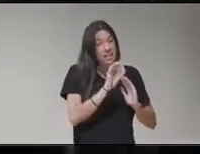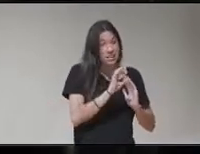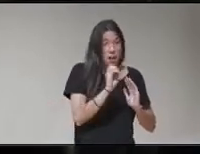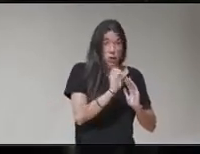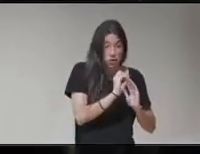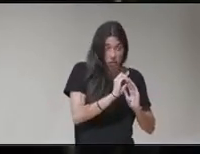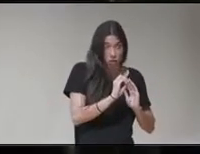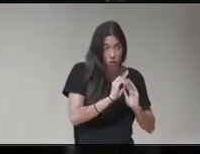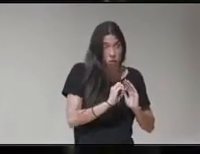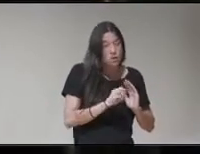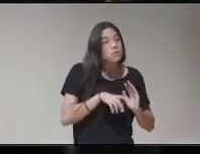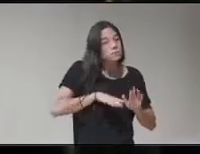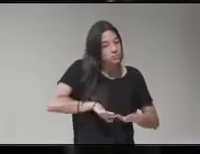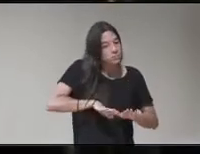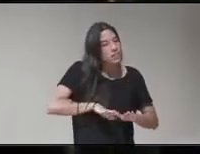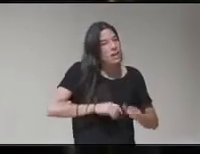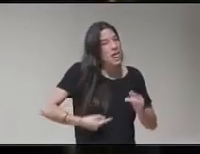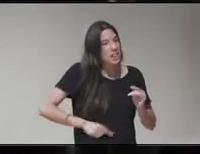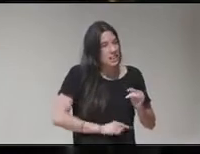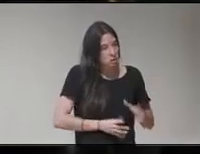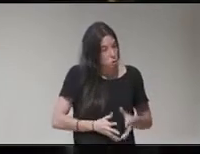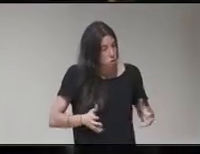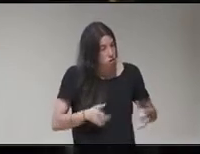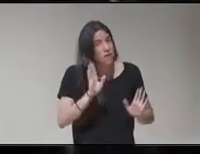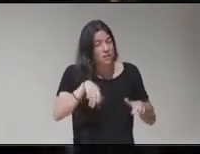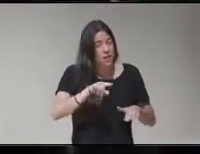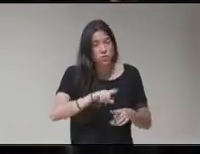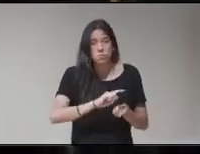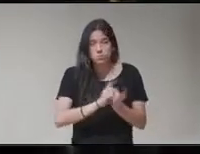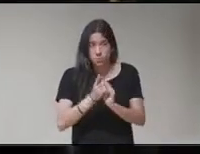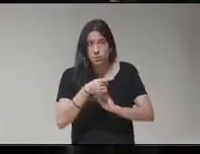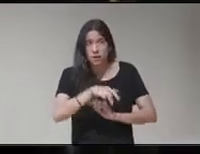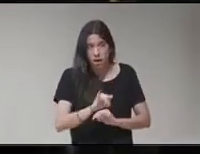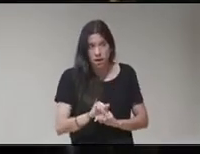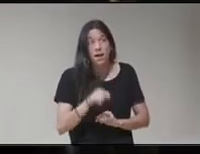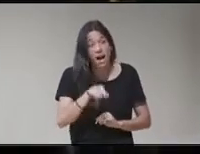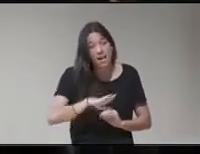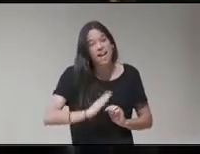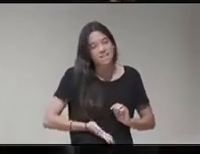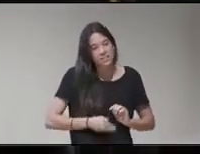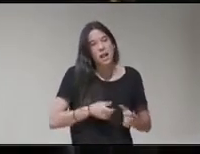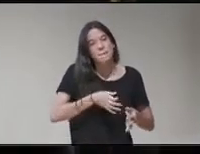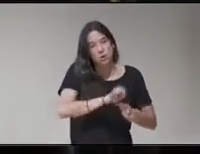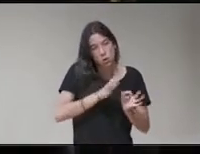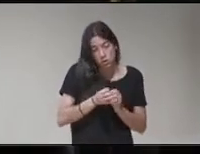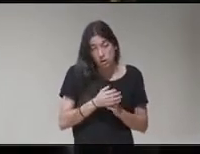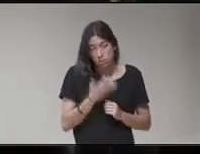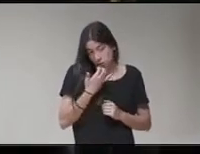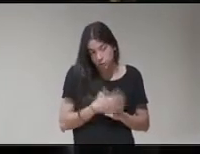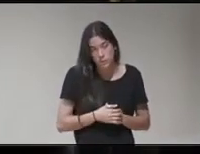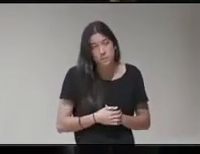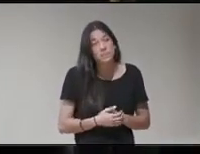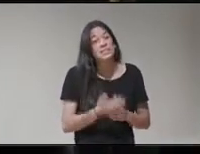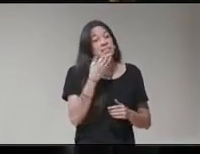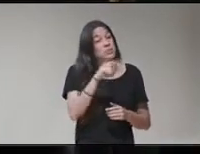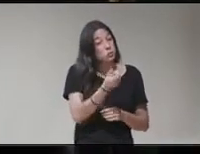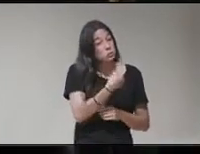grueso. Y eso va a provocar alteraciones ahí a nivel de la microbiota. Bien, cuando tú cesas de dar el